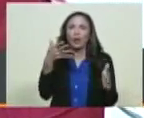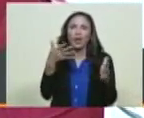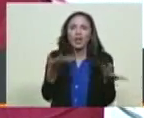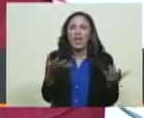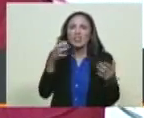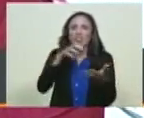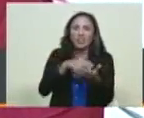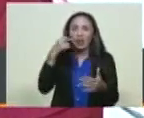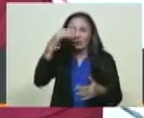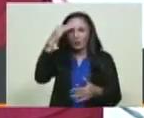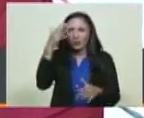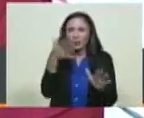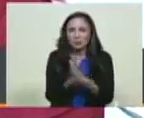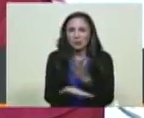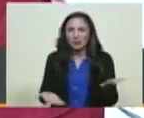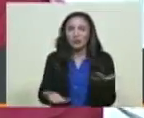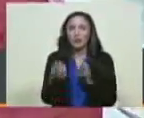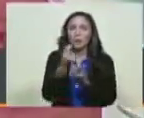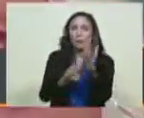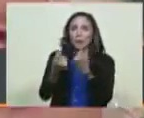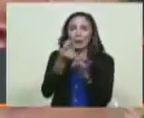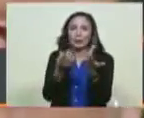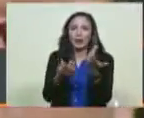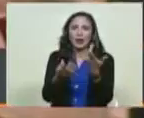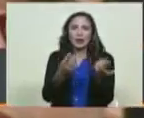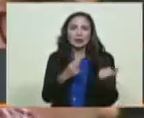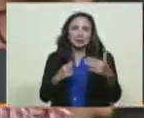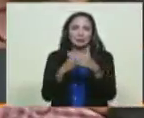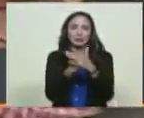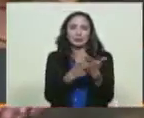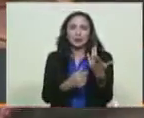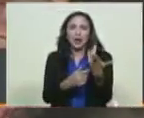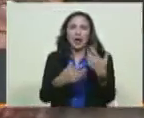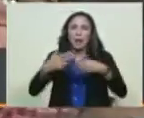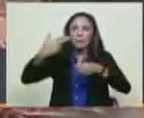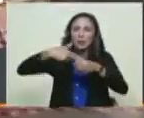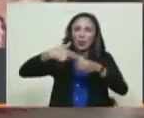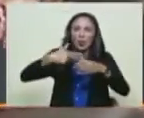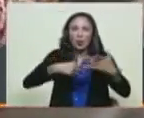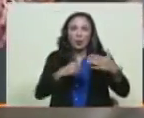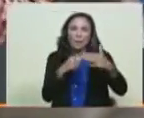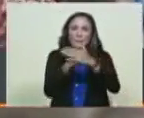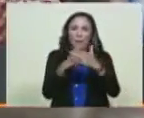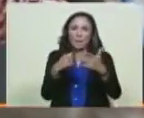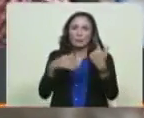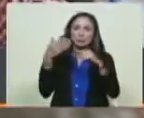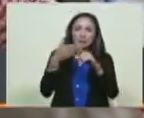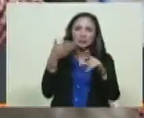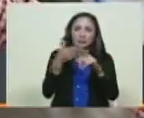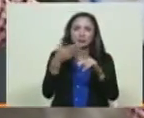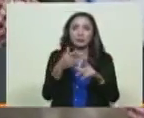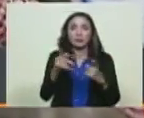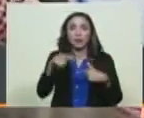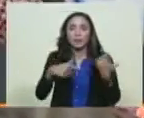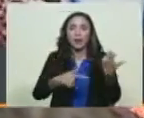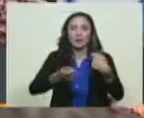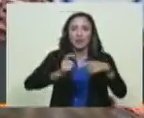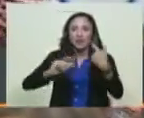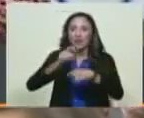económica sabe lo que es un sabotaje petrolero sabe lo que es un sabotaje comercial